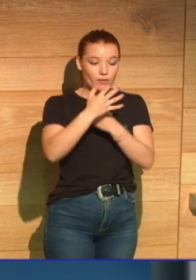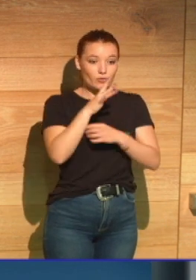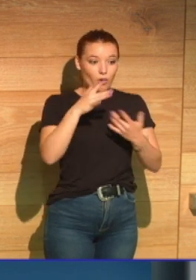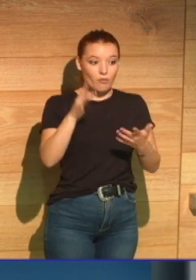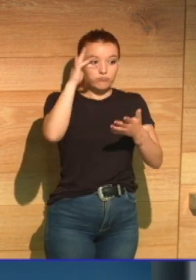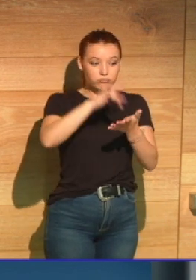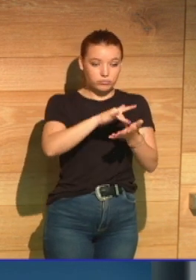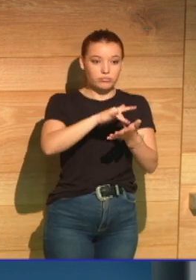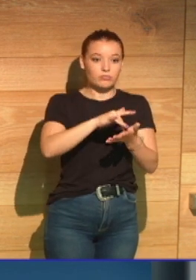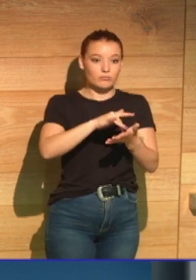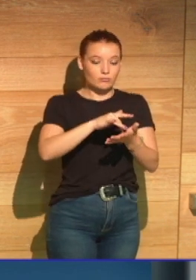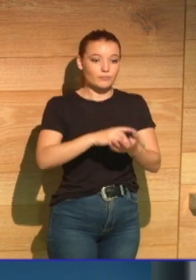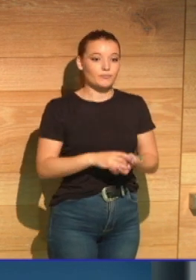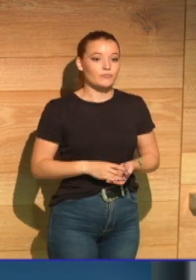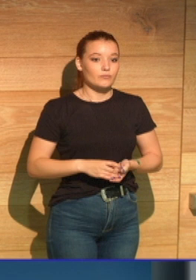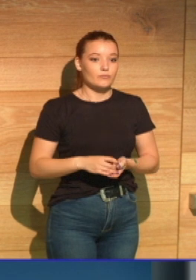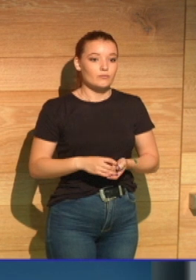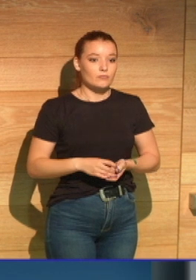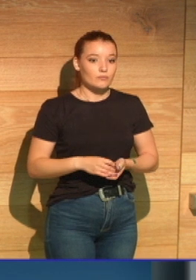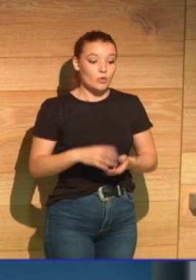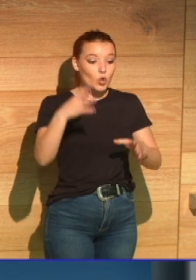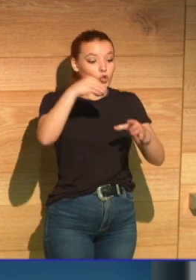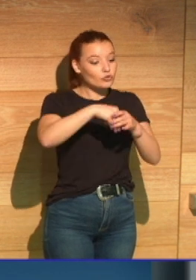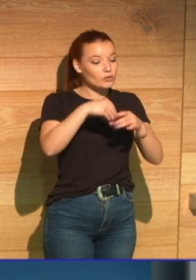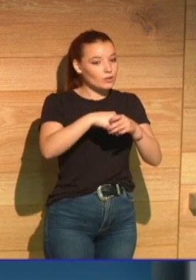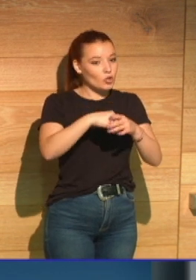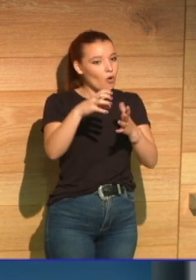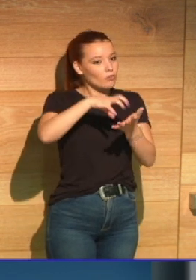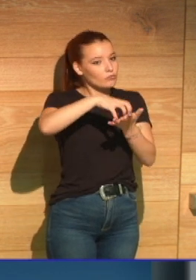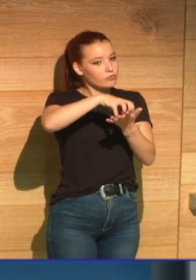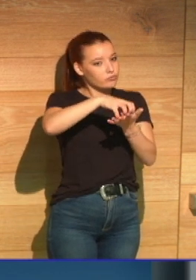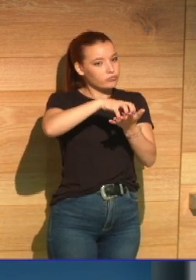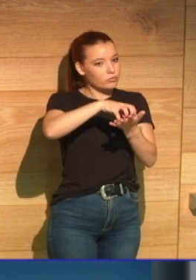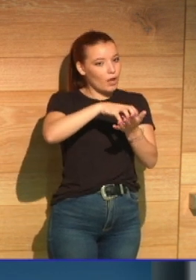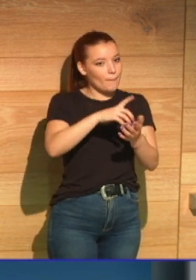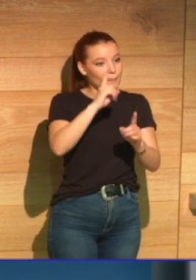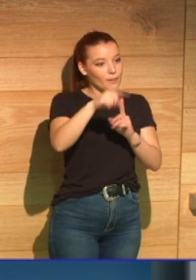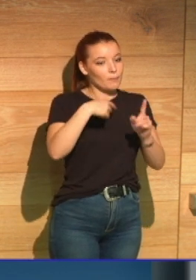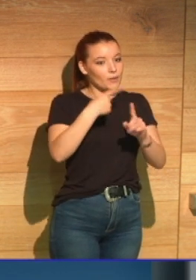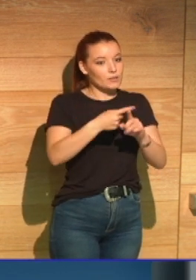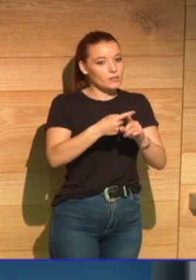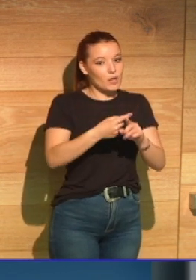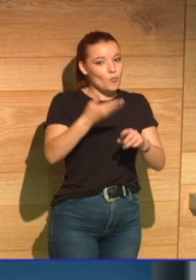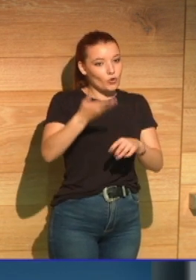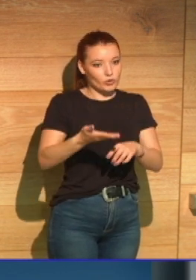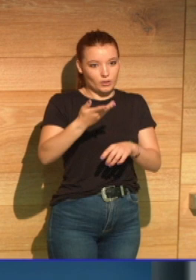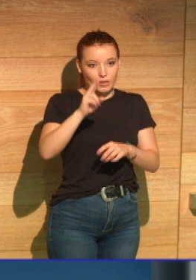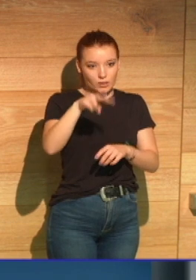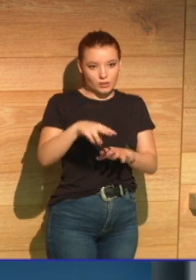ahora, donde los contenidos es el gran cue para poder vivir y sobrevivir en la web en este